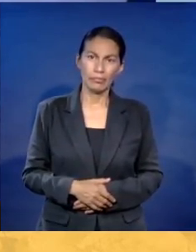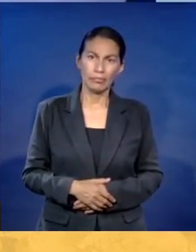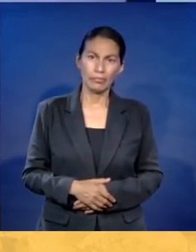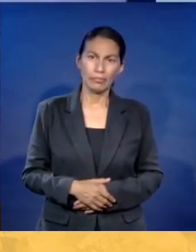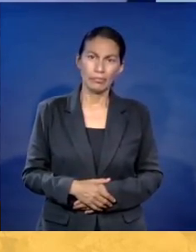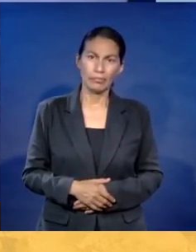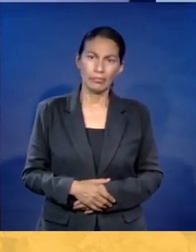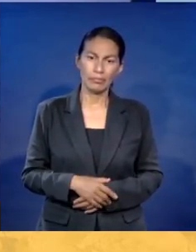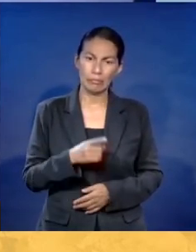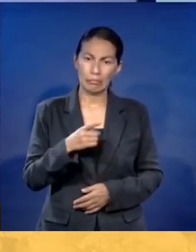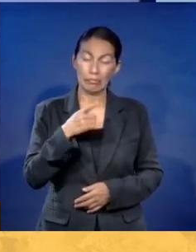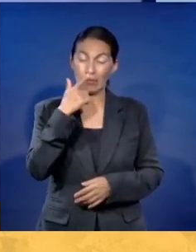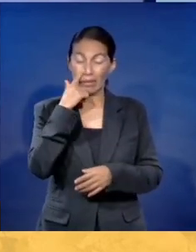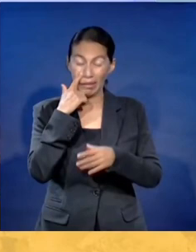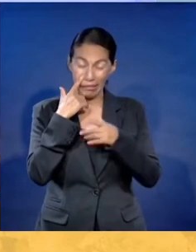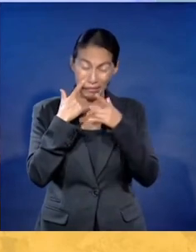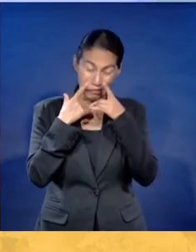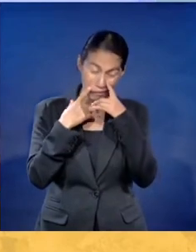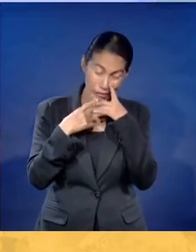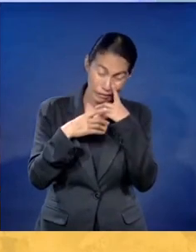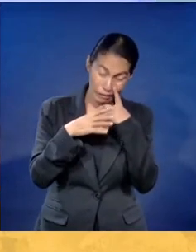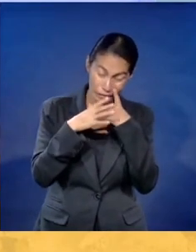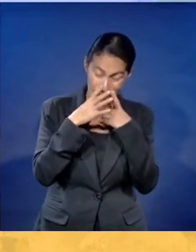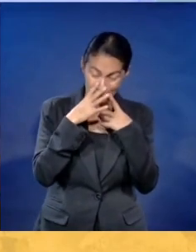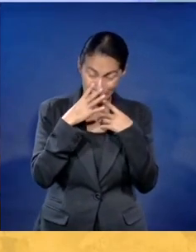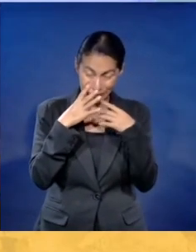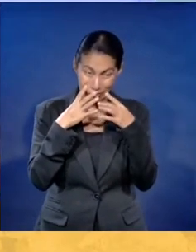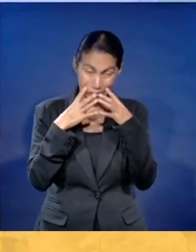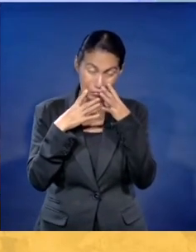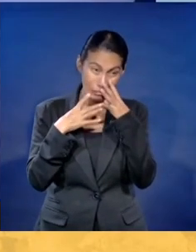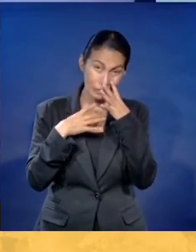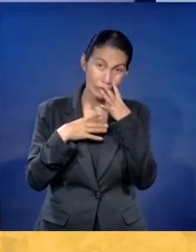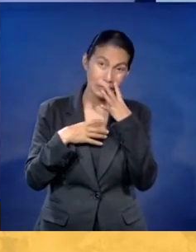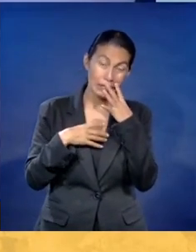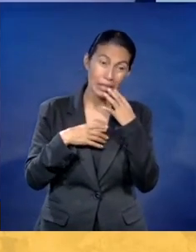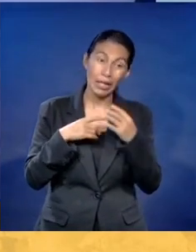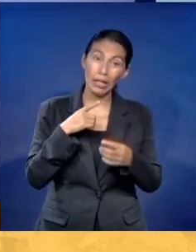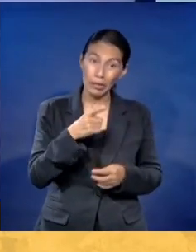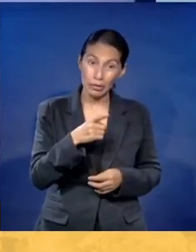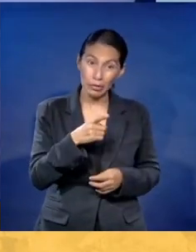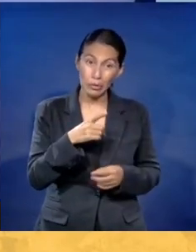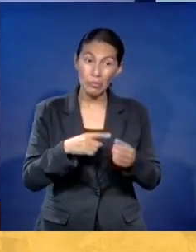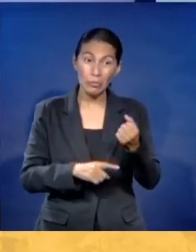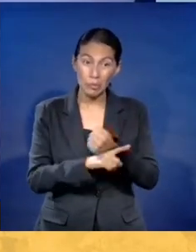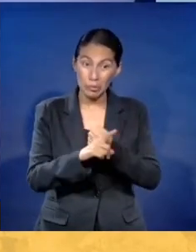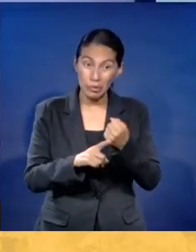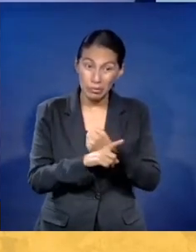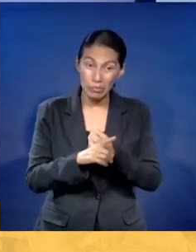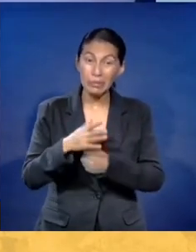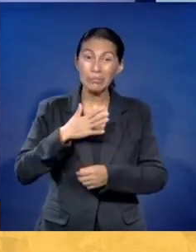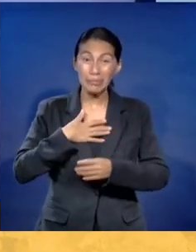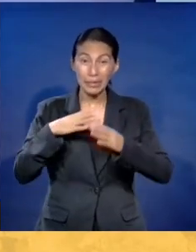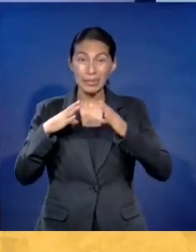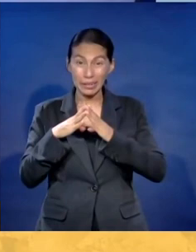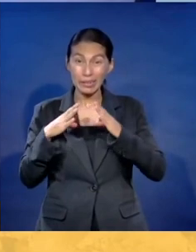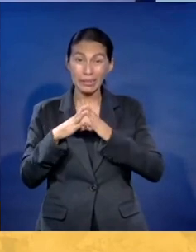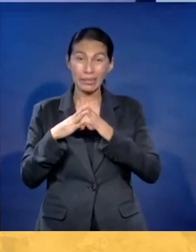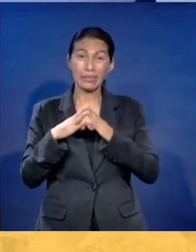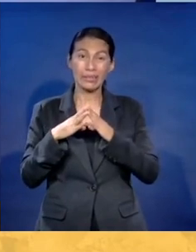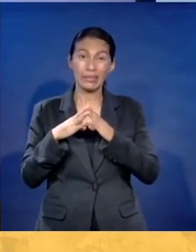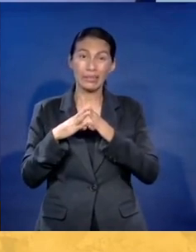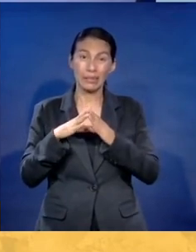y empezó a llorar lo que nunca había visto me dice porque tú ves los problemas que hay en mi casa